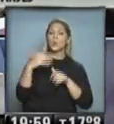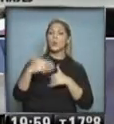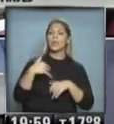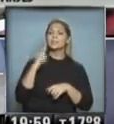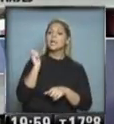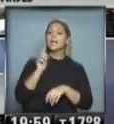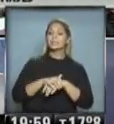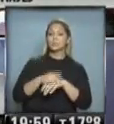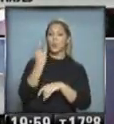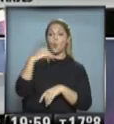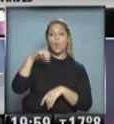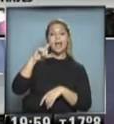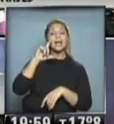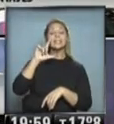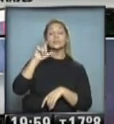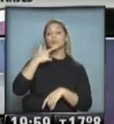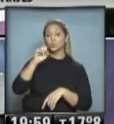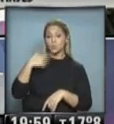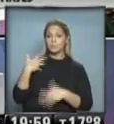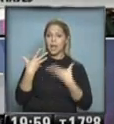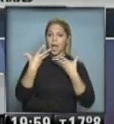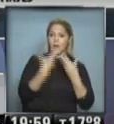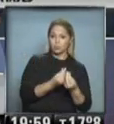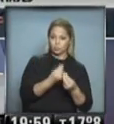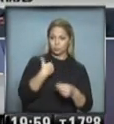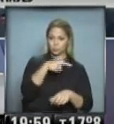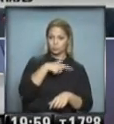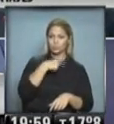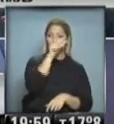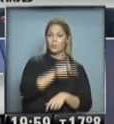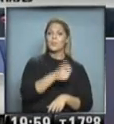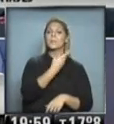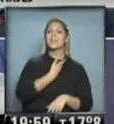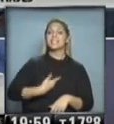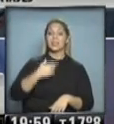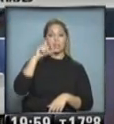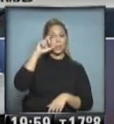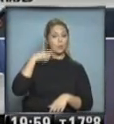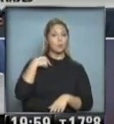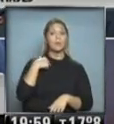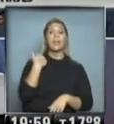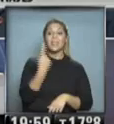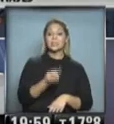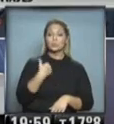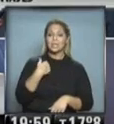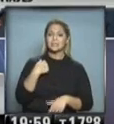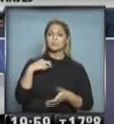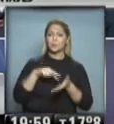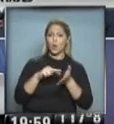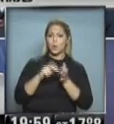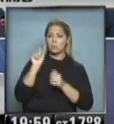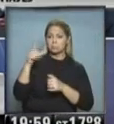UNASUR en respaldo al presidente Evo Morales luego del agravio sufrido en